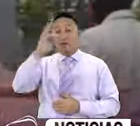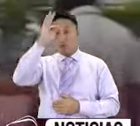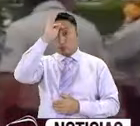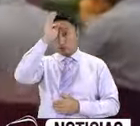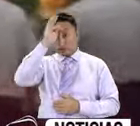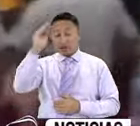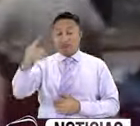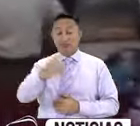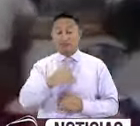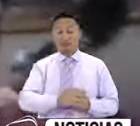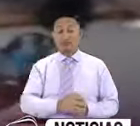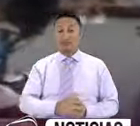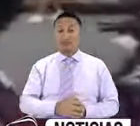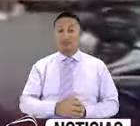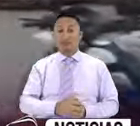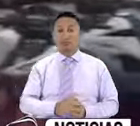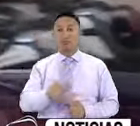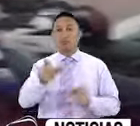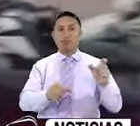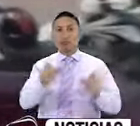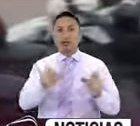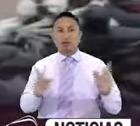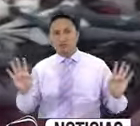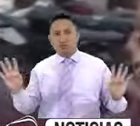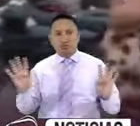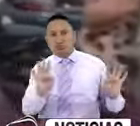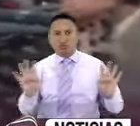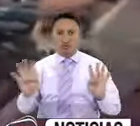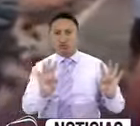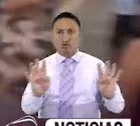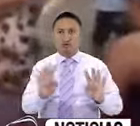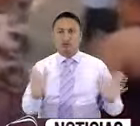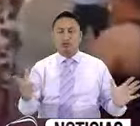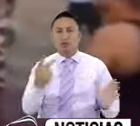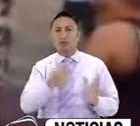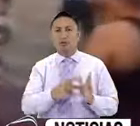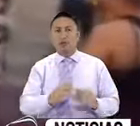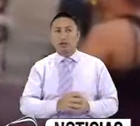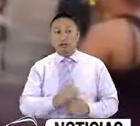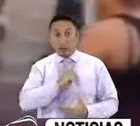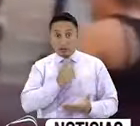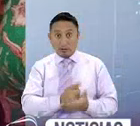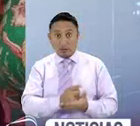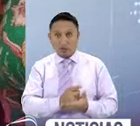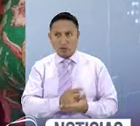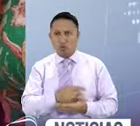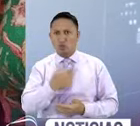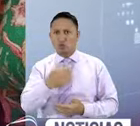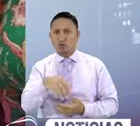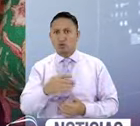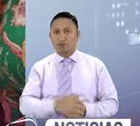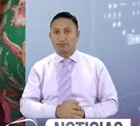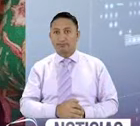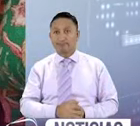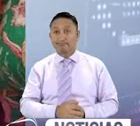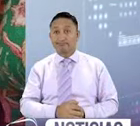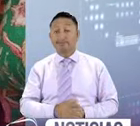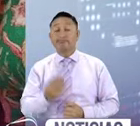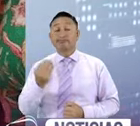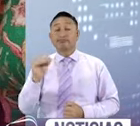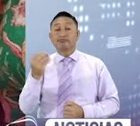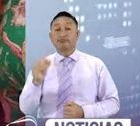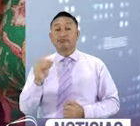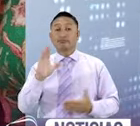Naranjal, decenas de personas se aglomeraron al confirmar la mala noticia. El asesinato de la joven que llegó al